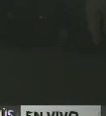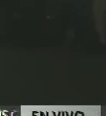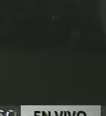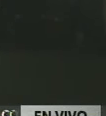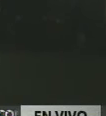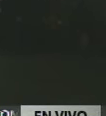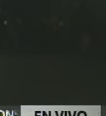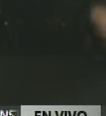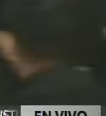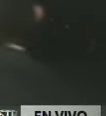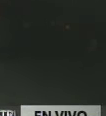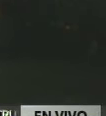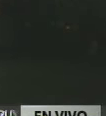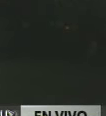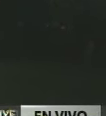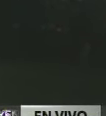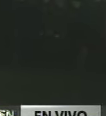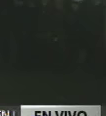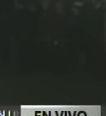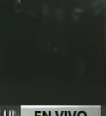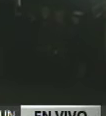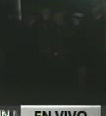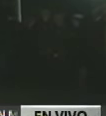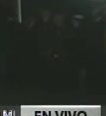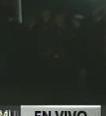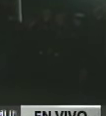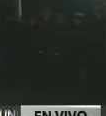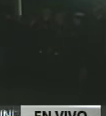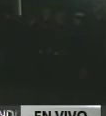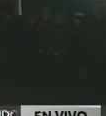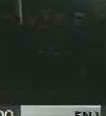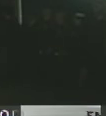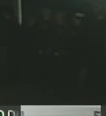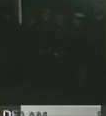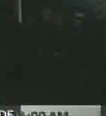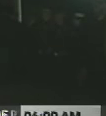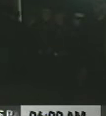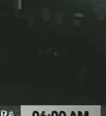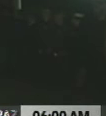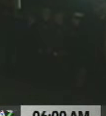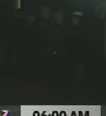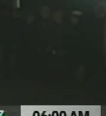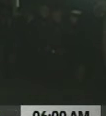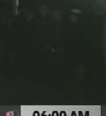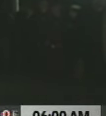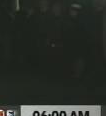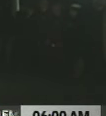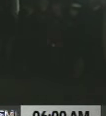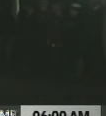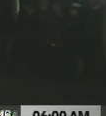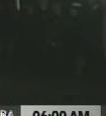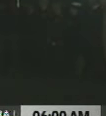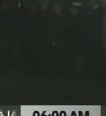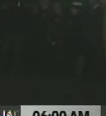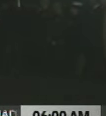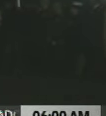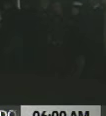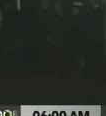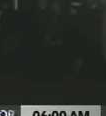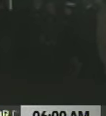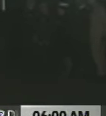Ezequiel Zamora y obviamente hoy rescatado por la historia, primero de febrero, desde la época revolucionaria, desde el 99